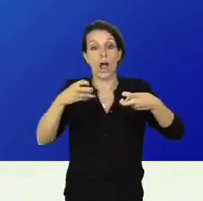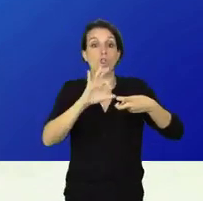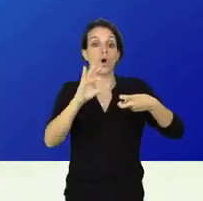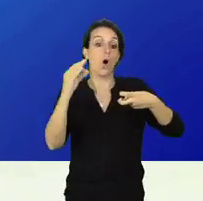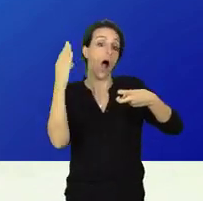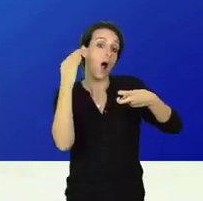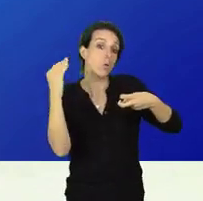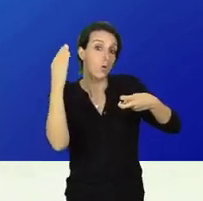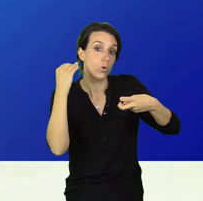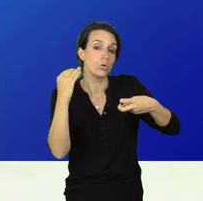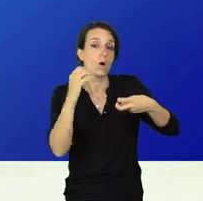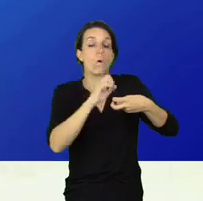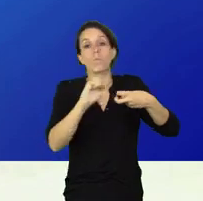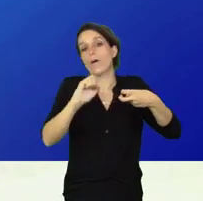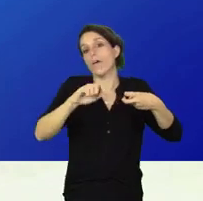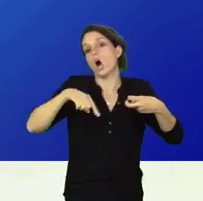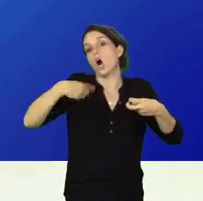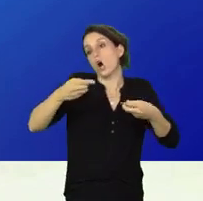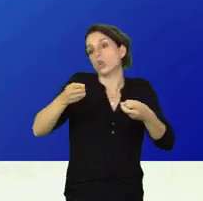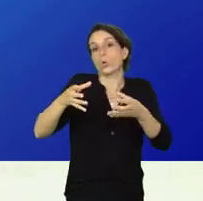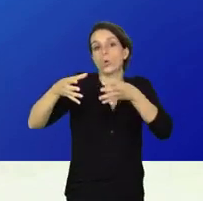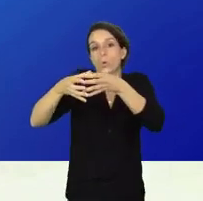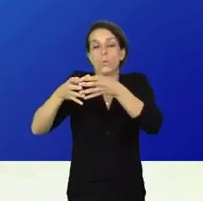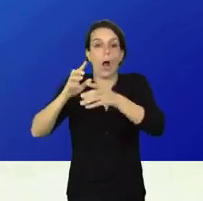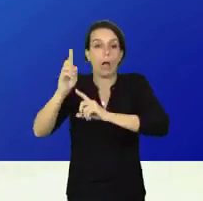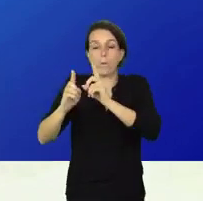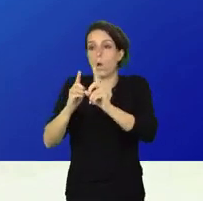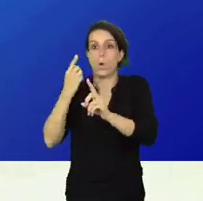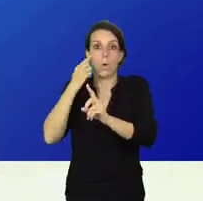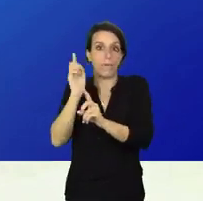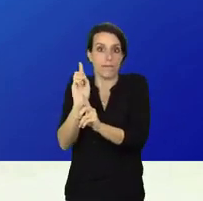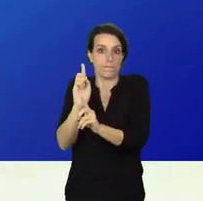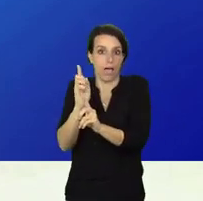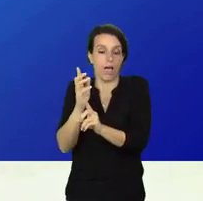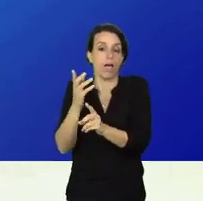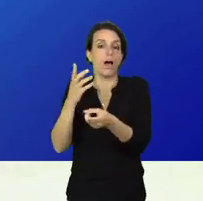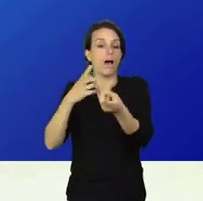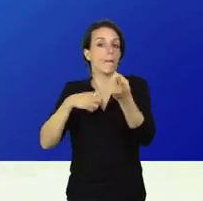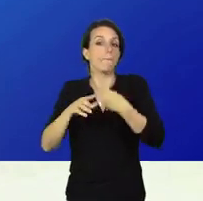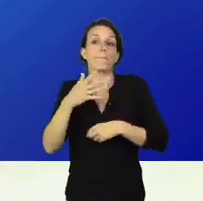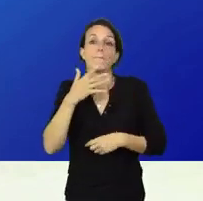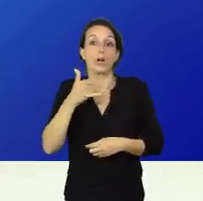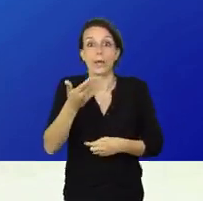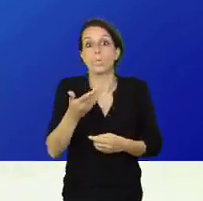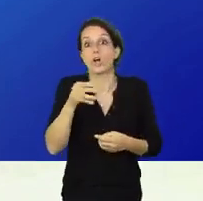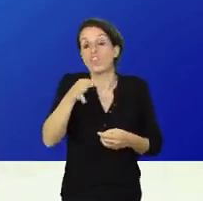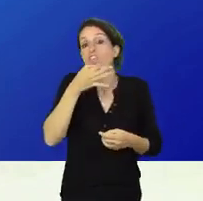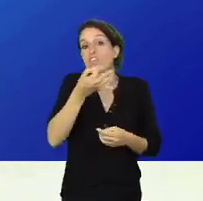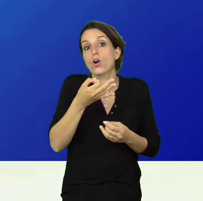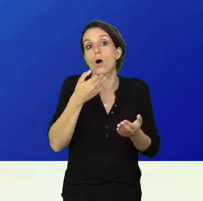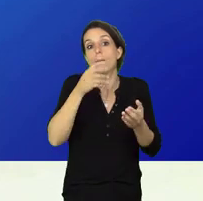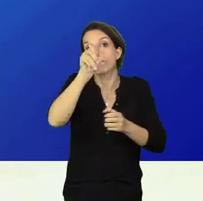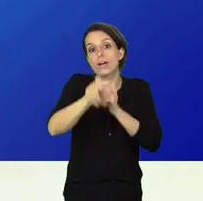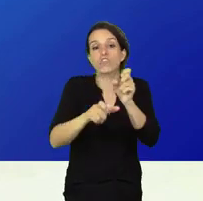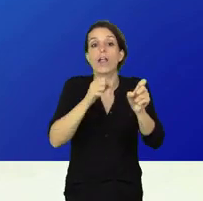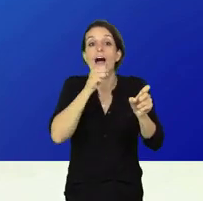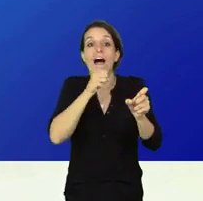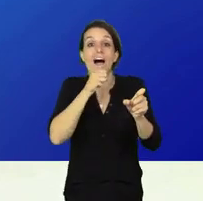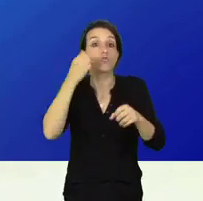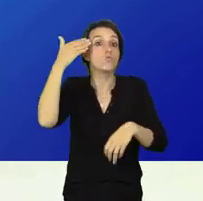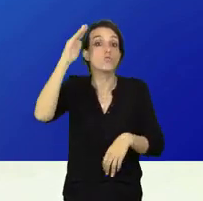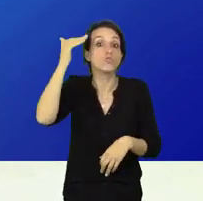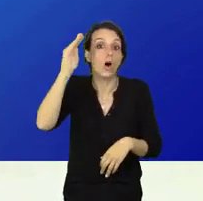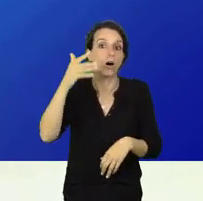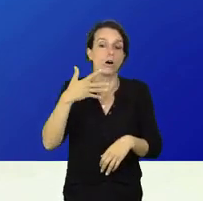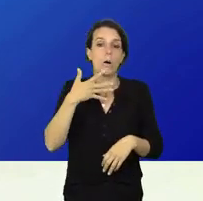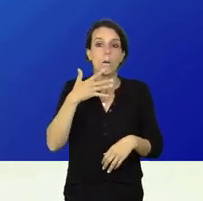la audiodescripción que pueden ser de uso para otros colectivos que por ahí no los estamos pensando en primera instancia. Es decir, esto que hablamos de las personas mayores que